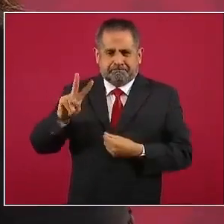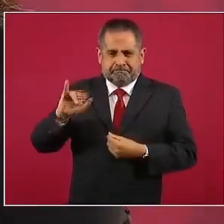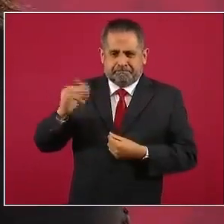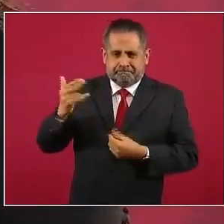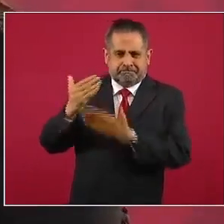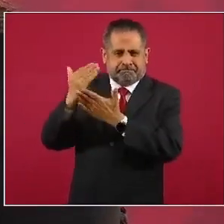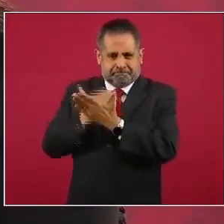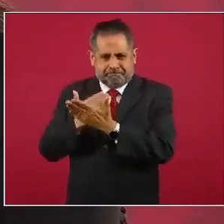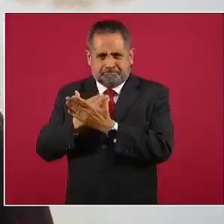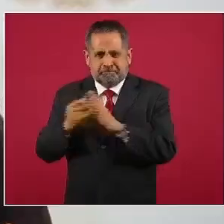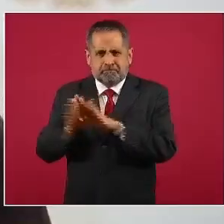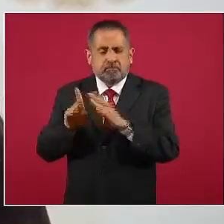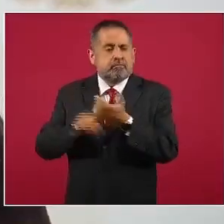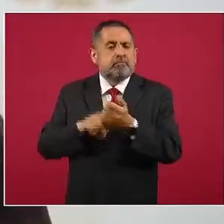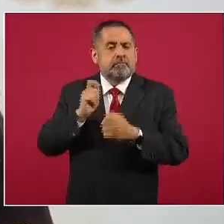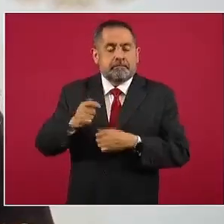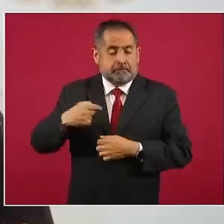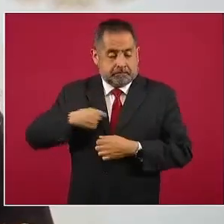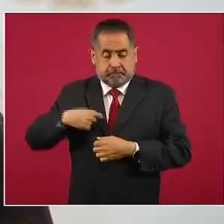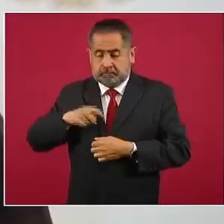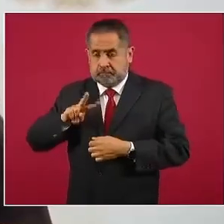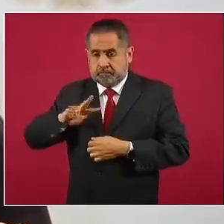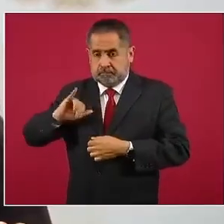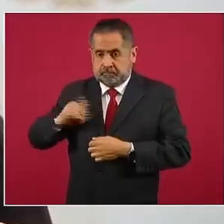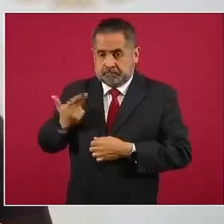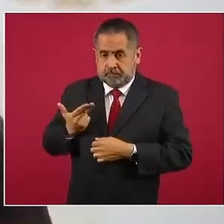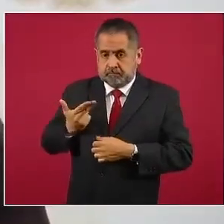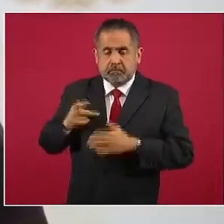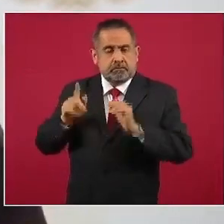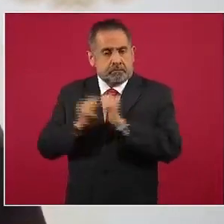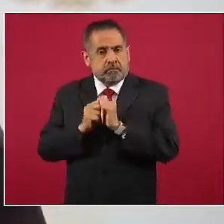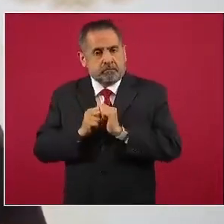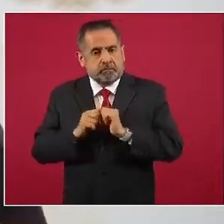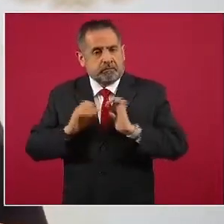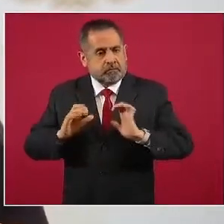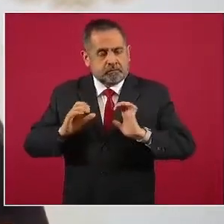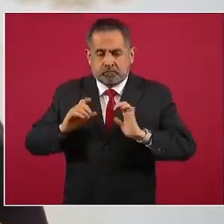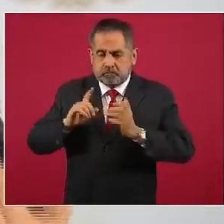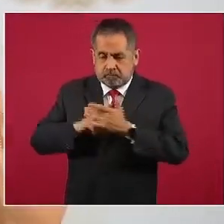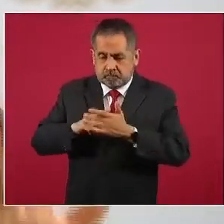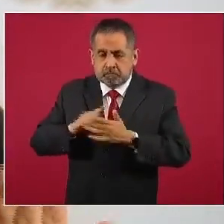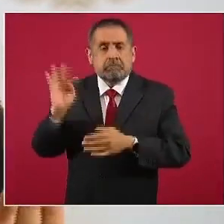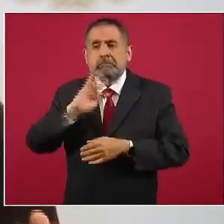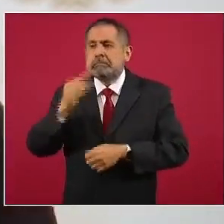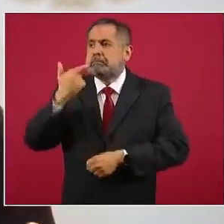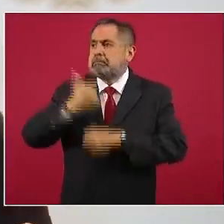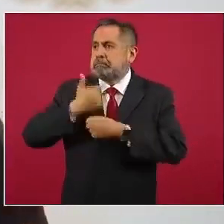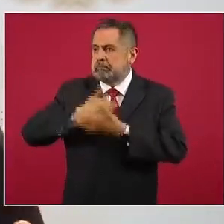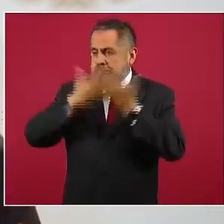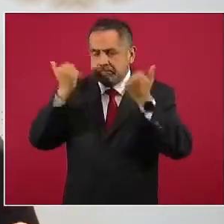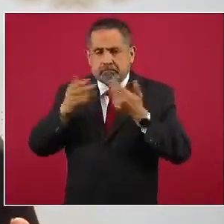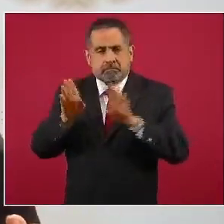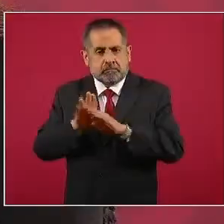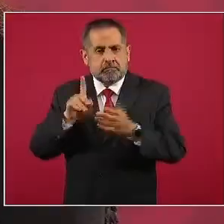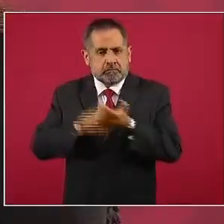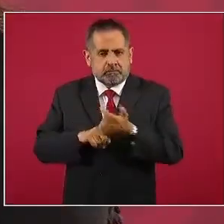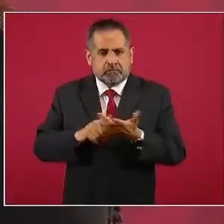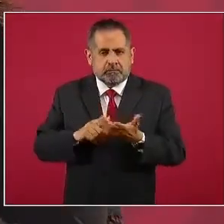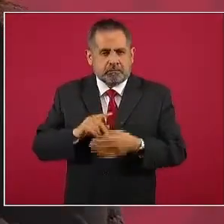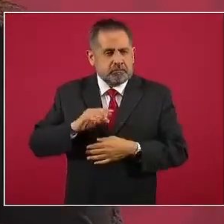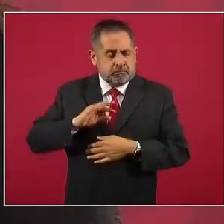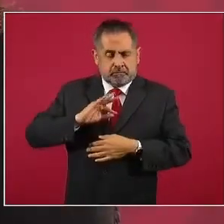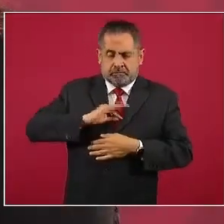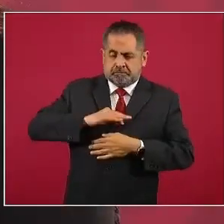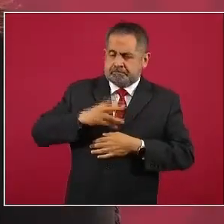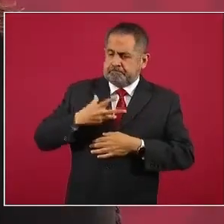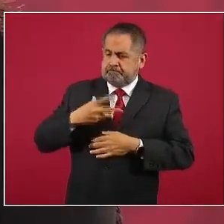es que las personas que viven con VIH se encuentren con cargas virales indetectables. Indetectable es igual a intransmisible. Este